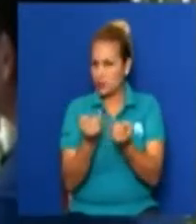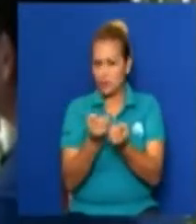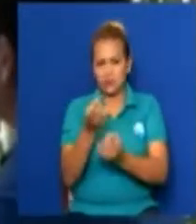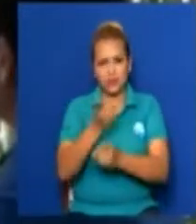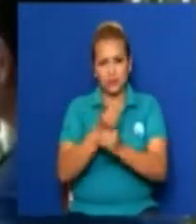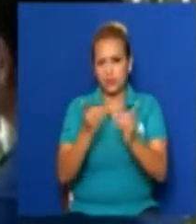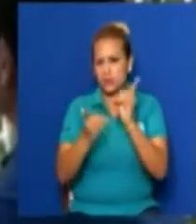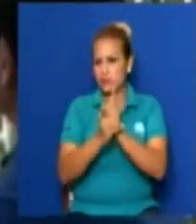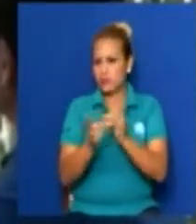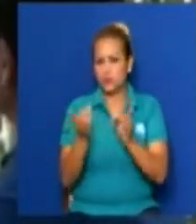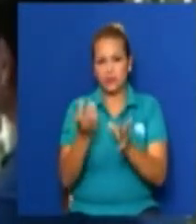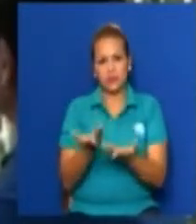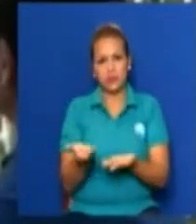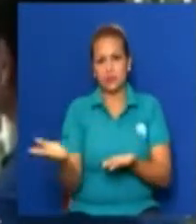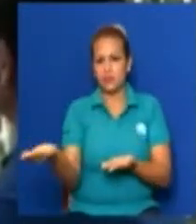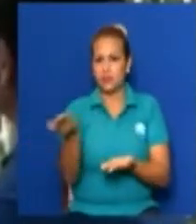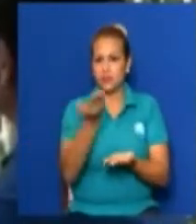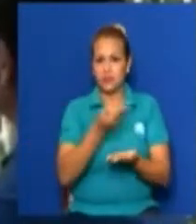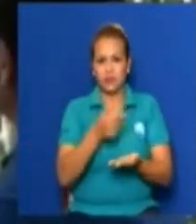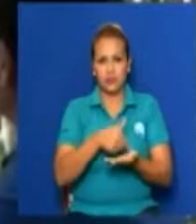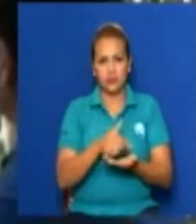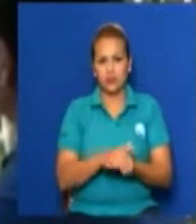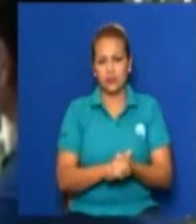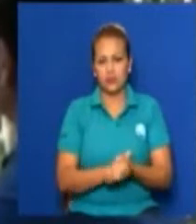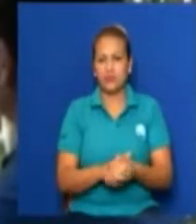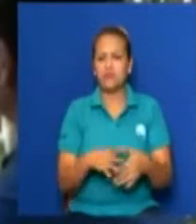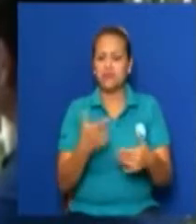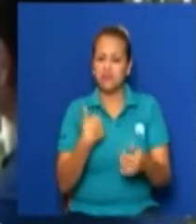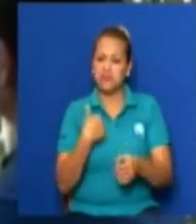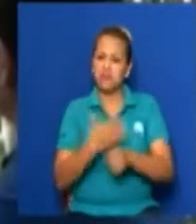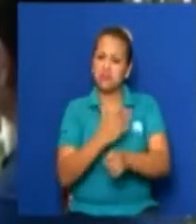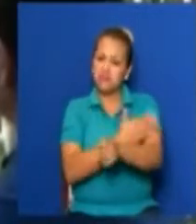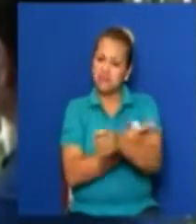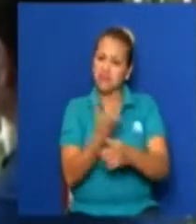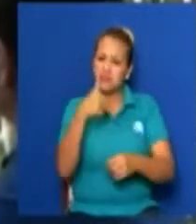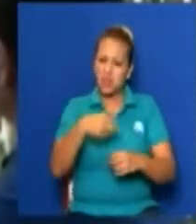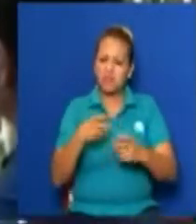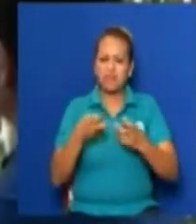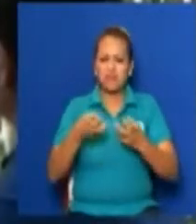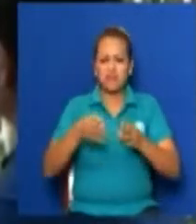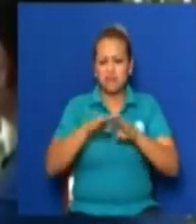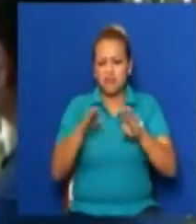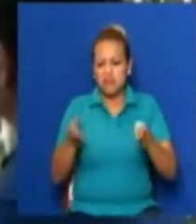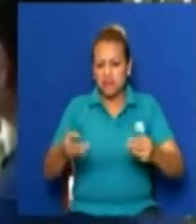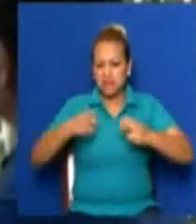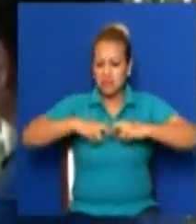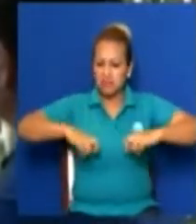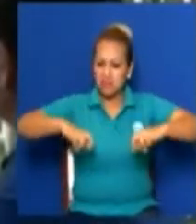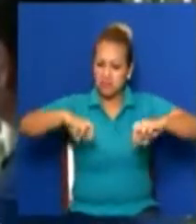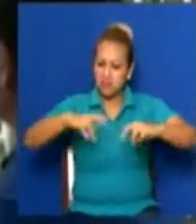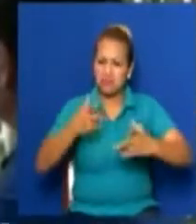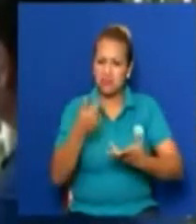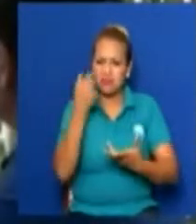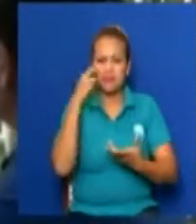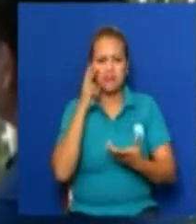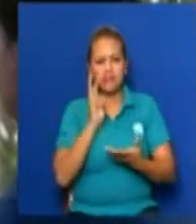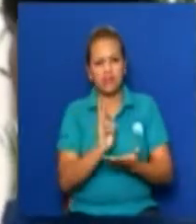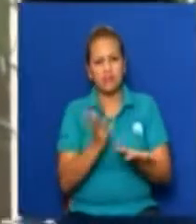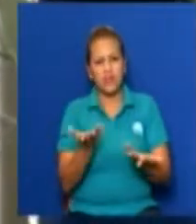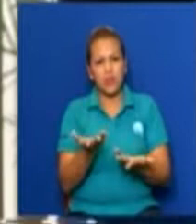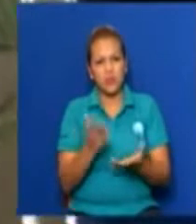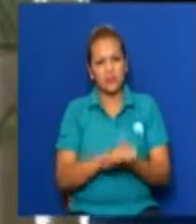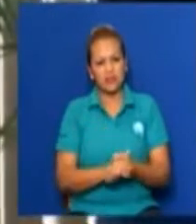me junté con muchos de recursos humanos para analizar por qué en las empresas los hombres son